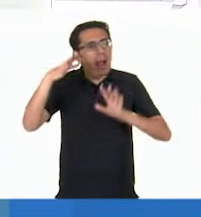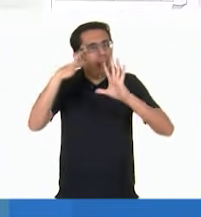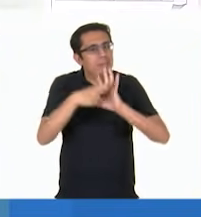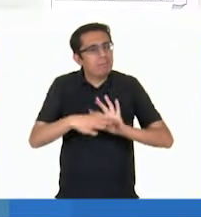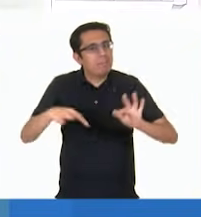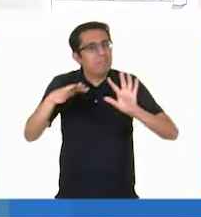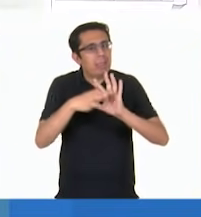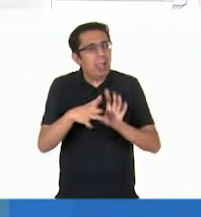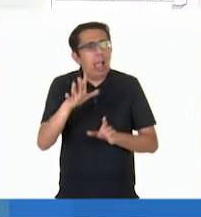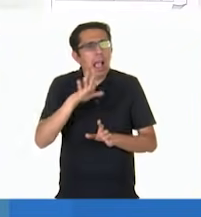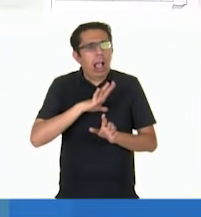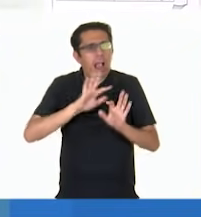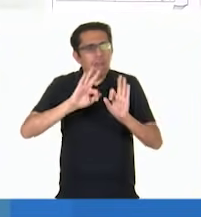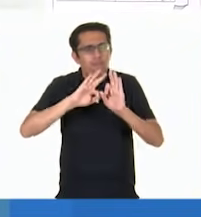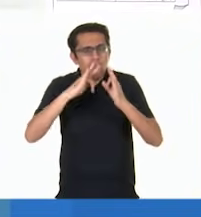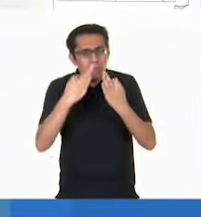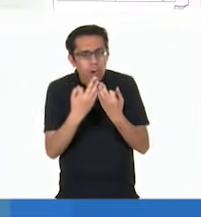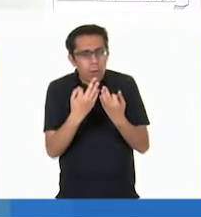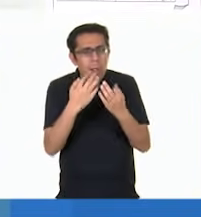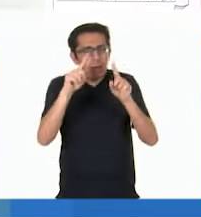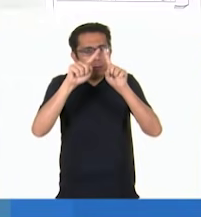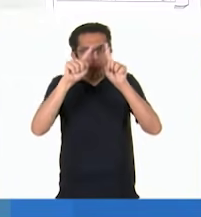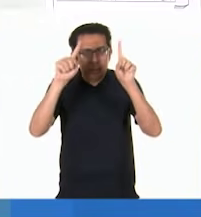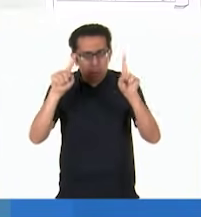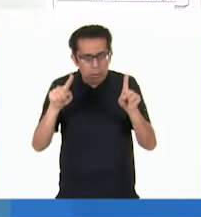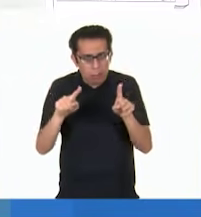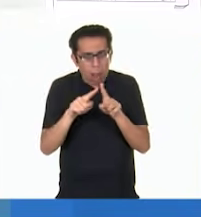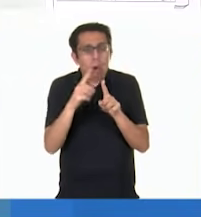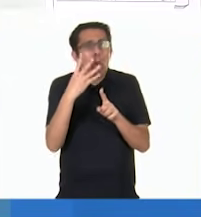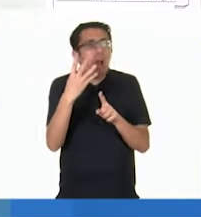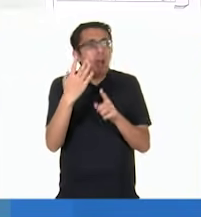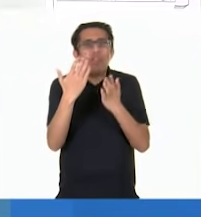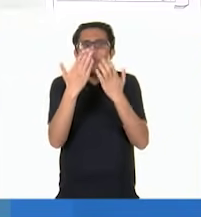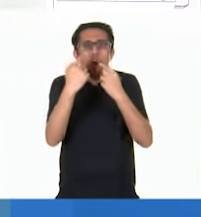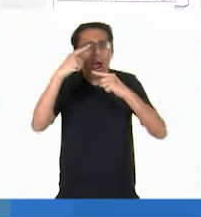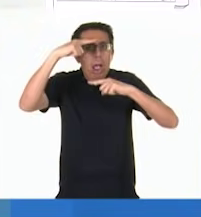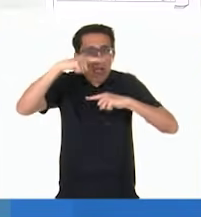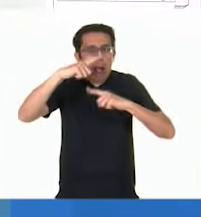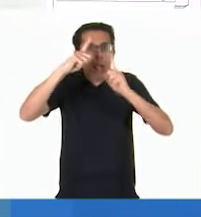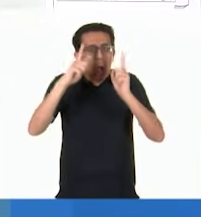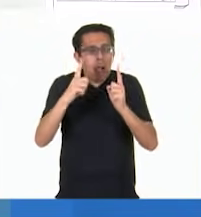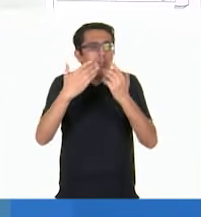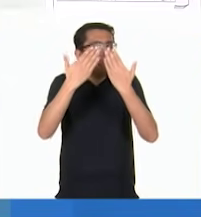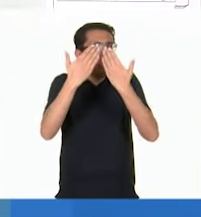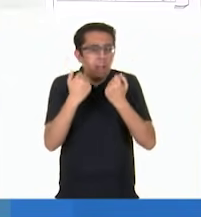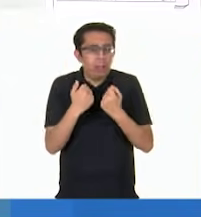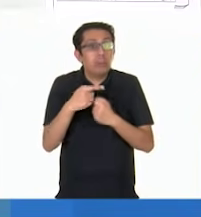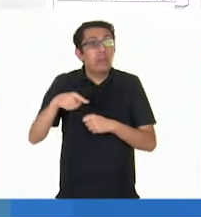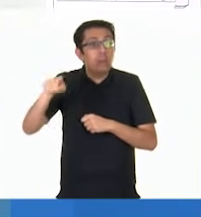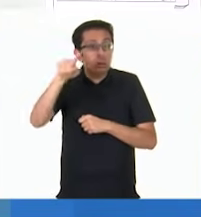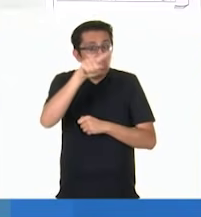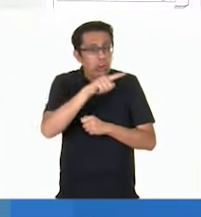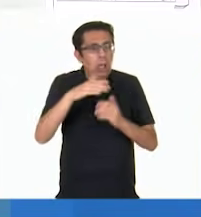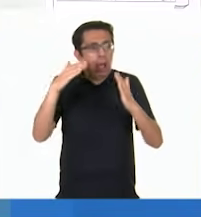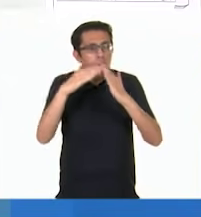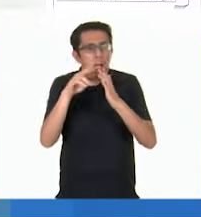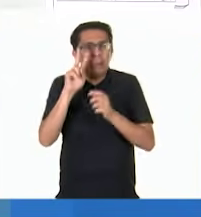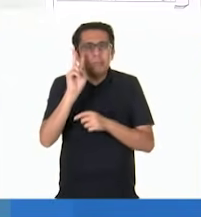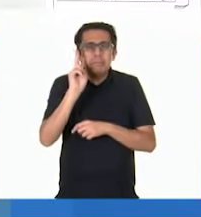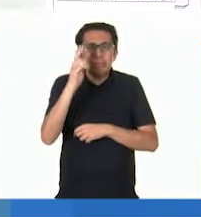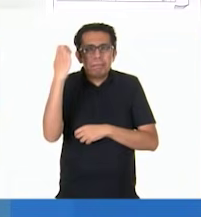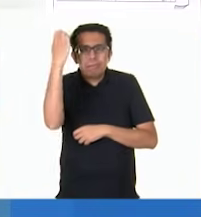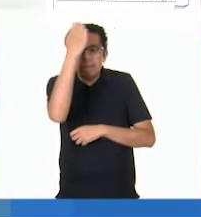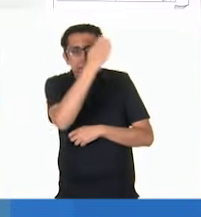tenemos varios cuadriláteros más que no tienen lados paralelos. Ustedes que están en casa, analícenlos